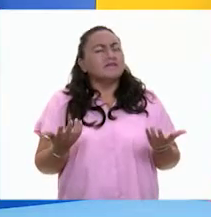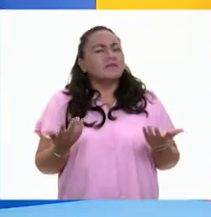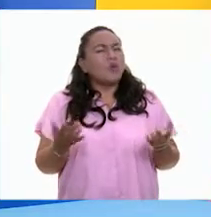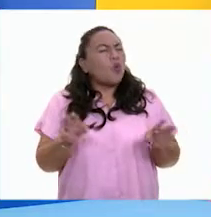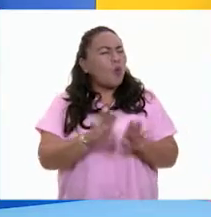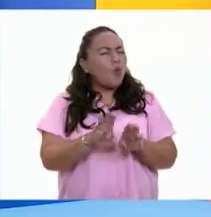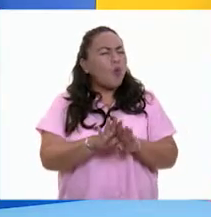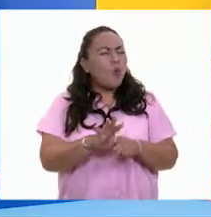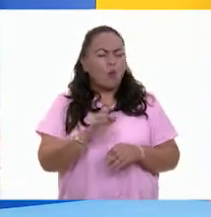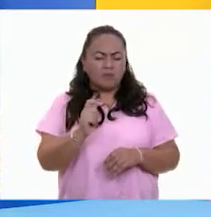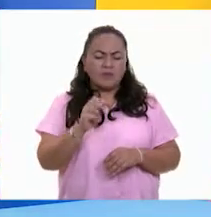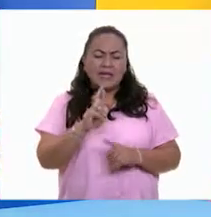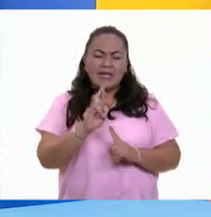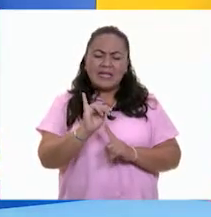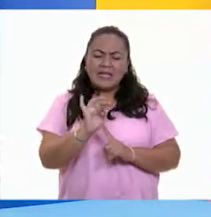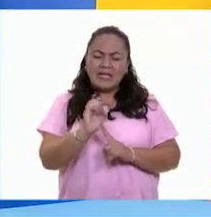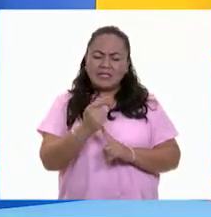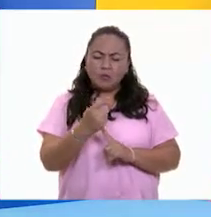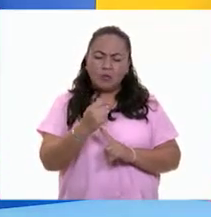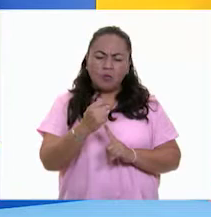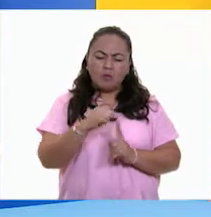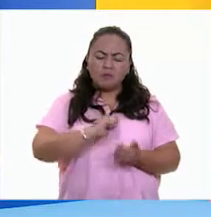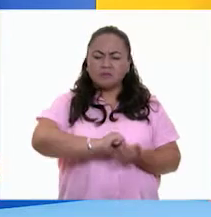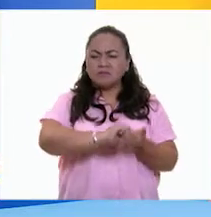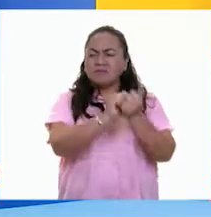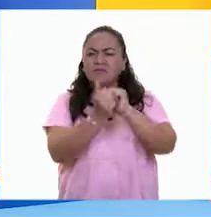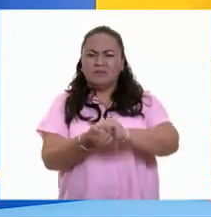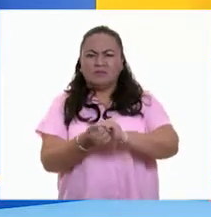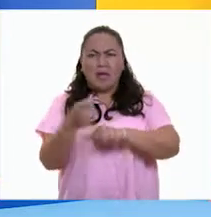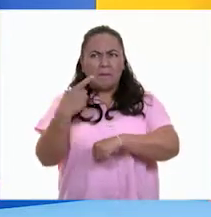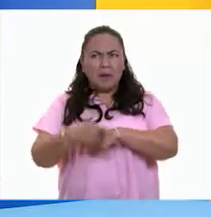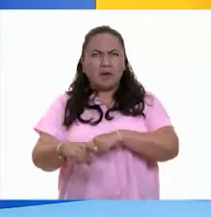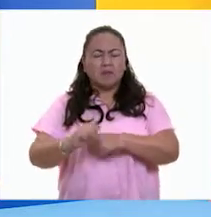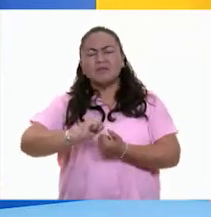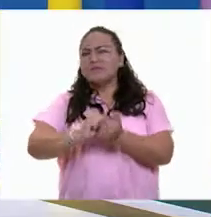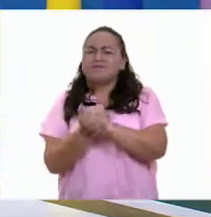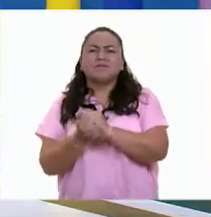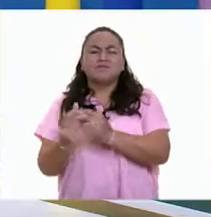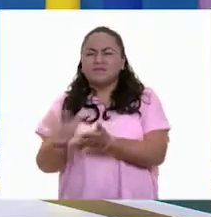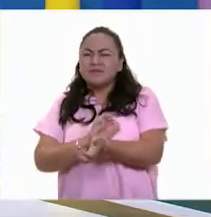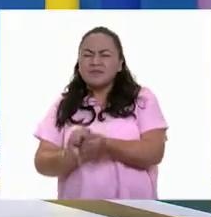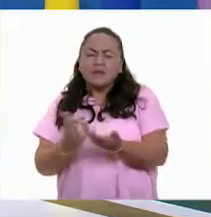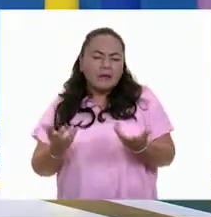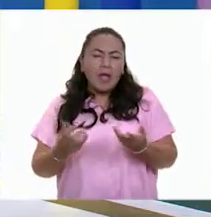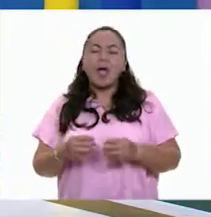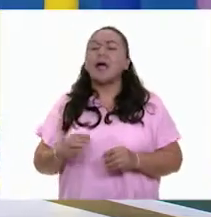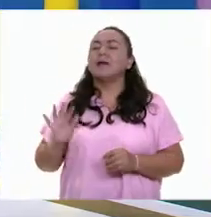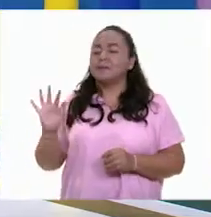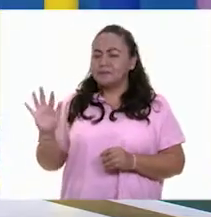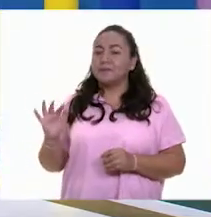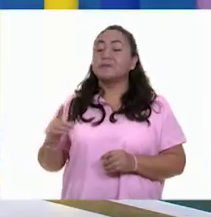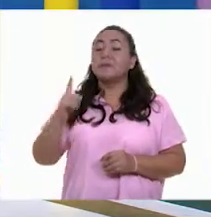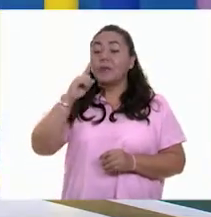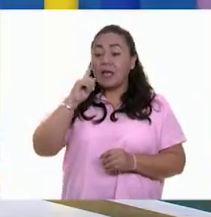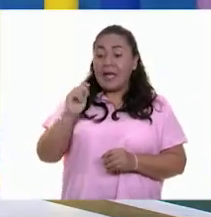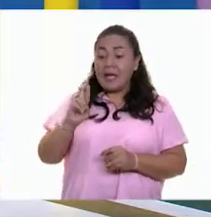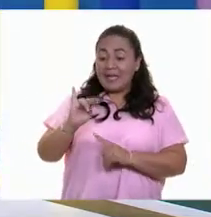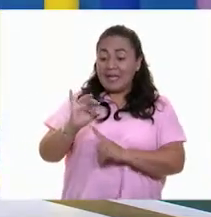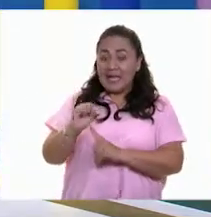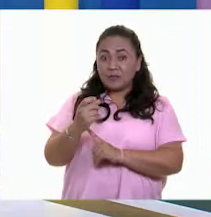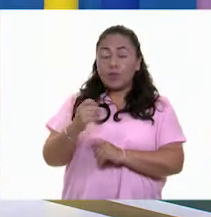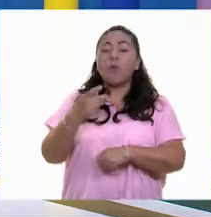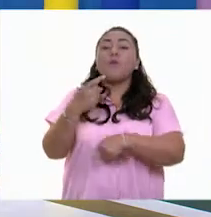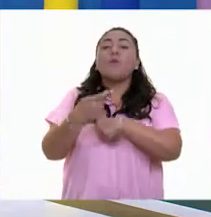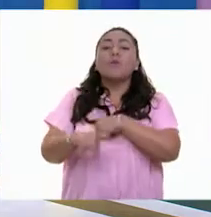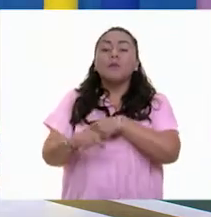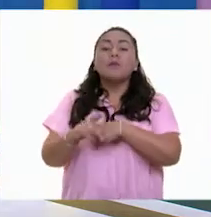¿Cómo que el riesgo es la probabilidad de que un peligro se convierta en desastre? Bien. Te explico. El riesgo es la probabilidad de